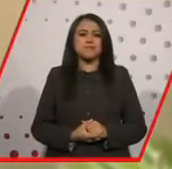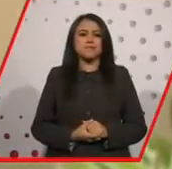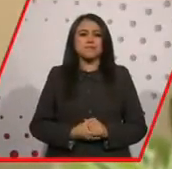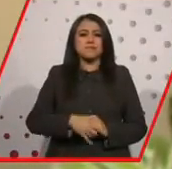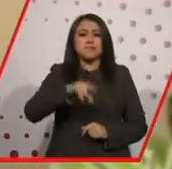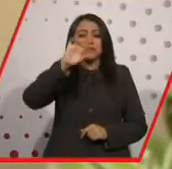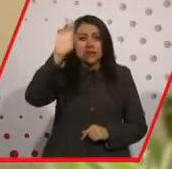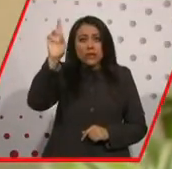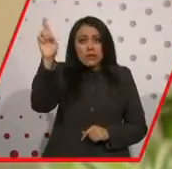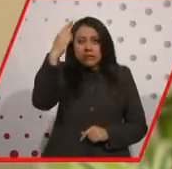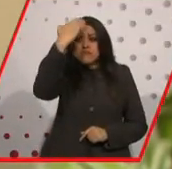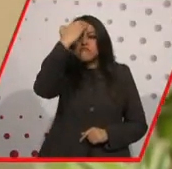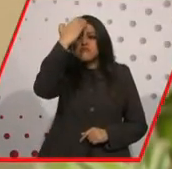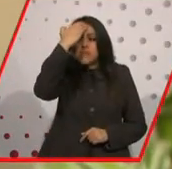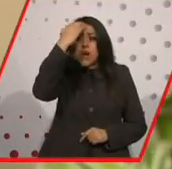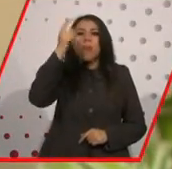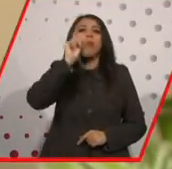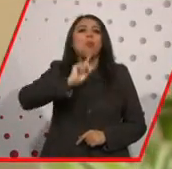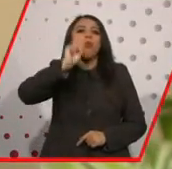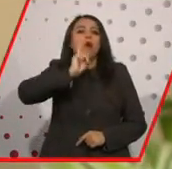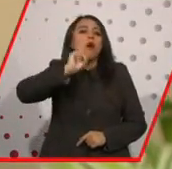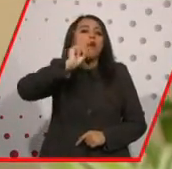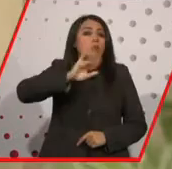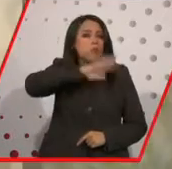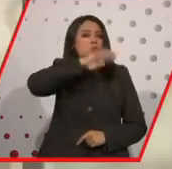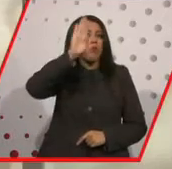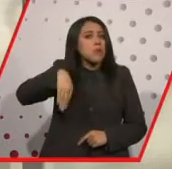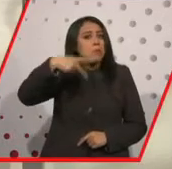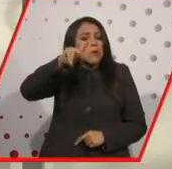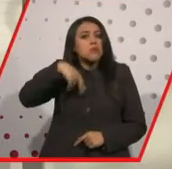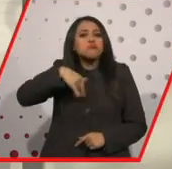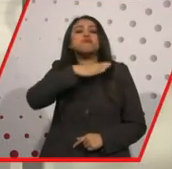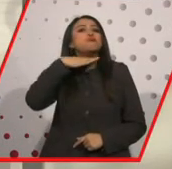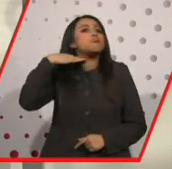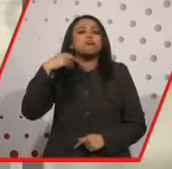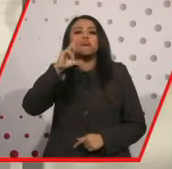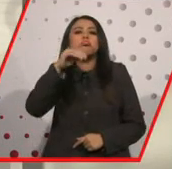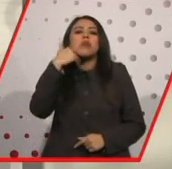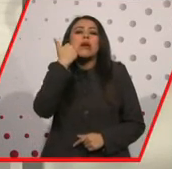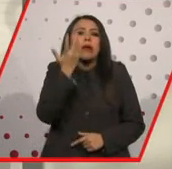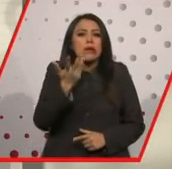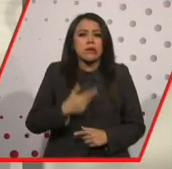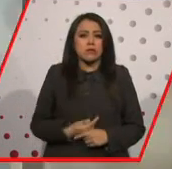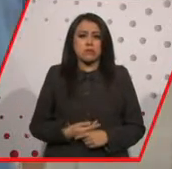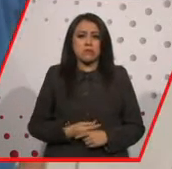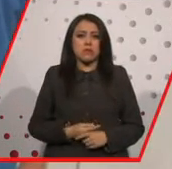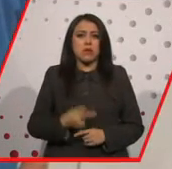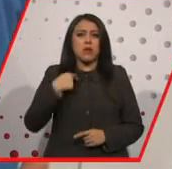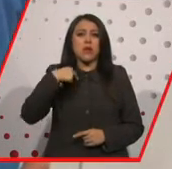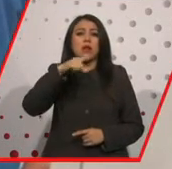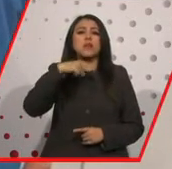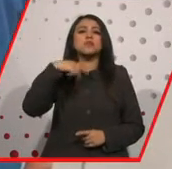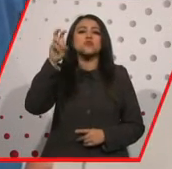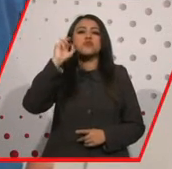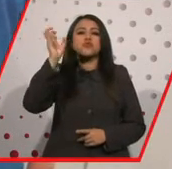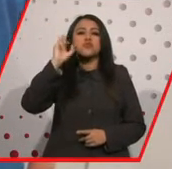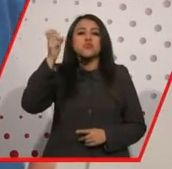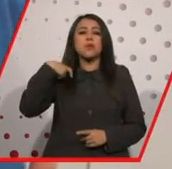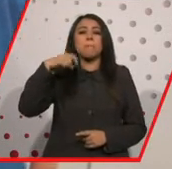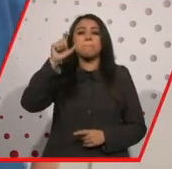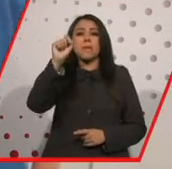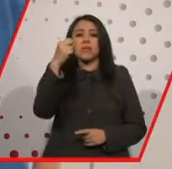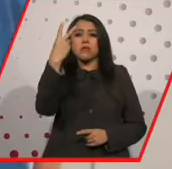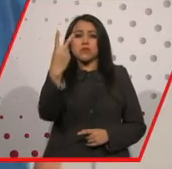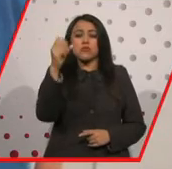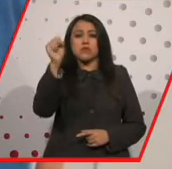Reconoce que mató a una mujer, pero aclara que no fue intencional. Miguel Porras Tellez es chofer del transporte público. El 22 de septiembre del